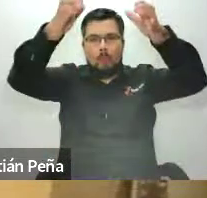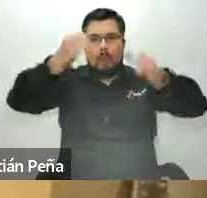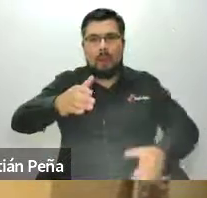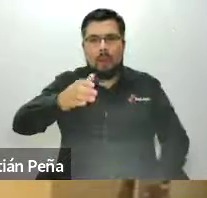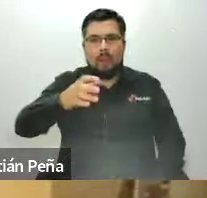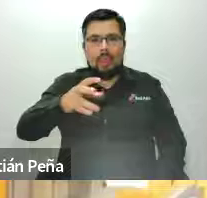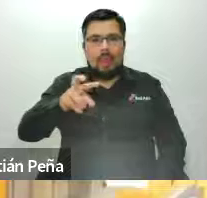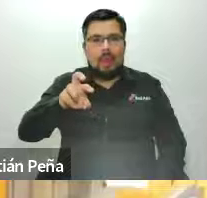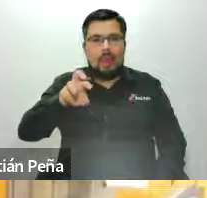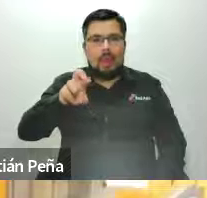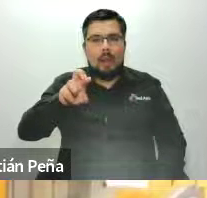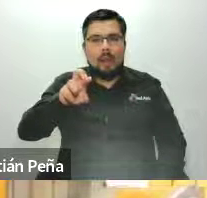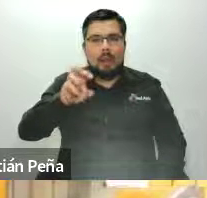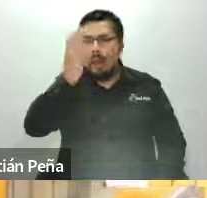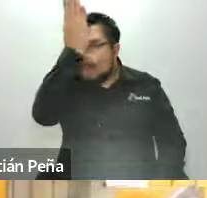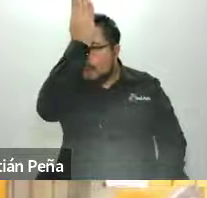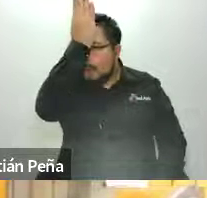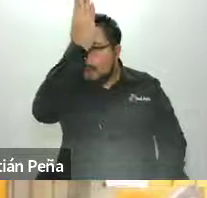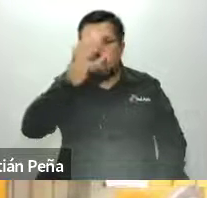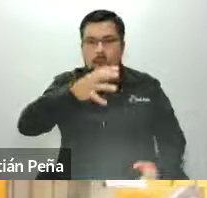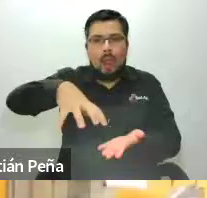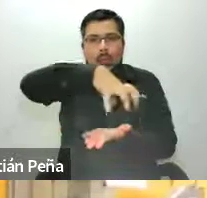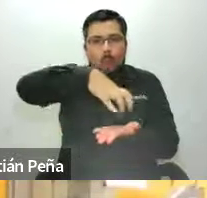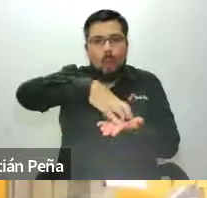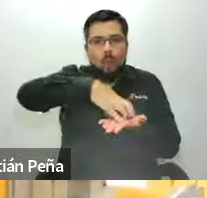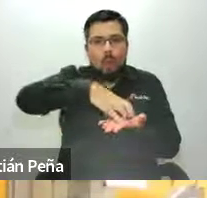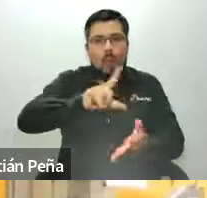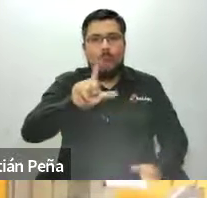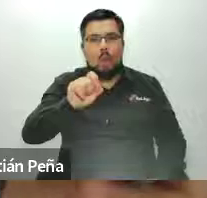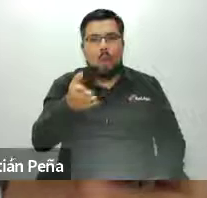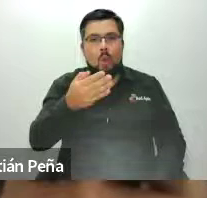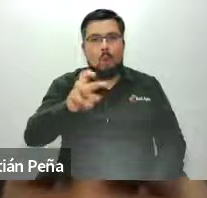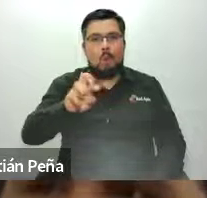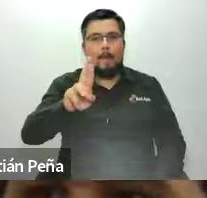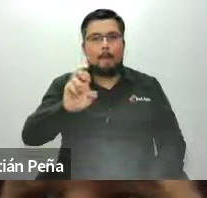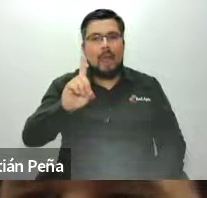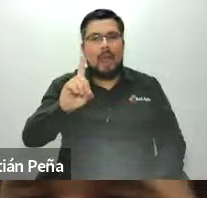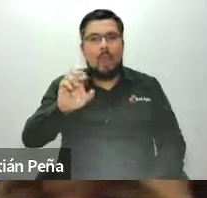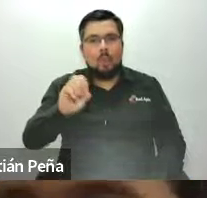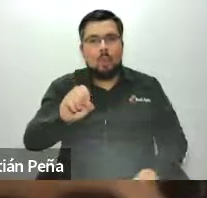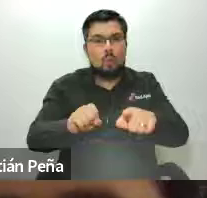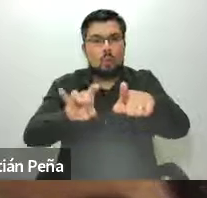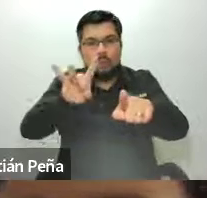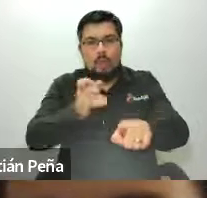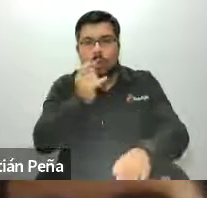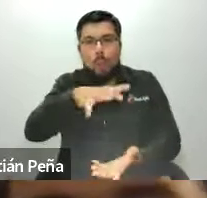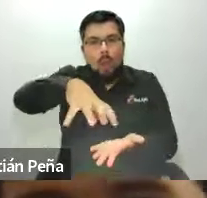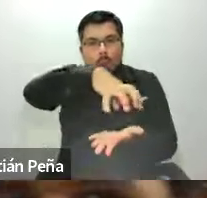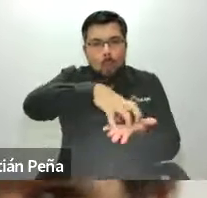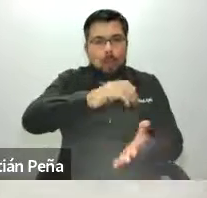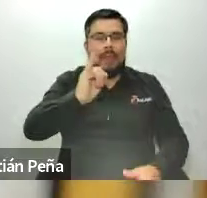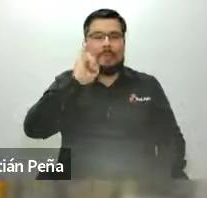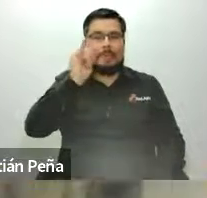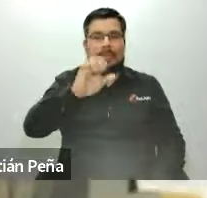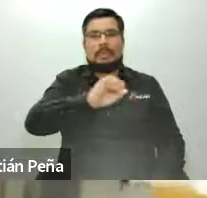Está en Los Prados. ¿Y todos saben ya dónde viven? ¿Cuál es su comuna? Sí, Comuna Santiago. Comuna de Santiago. ¿Tú, Fernando, en